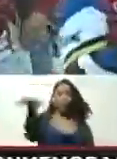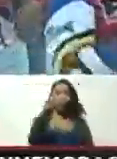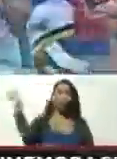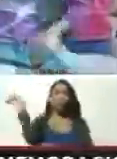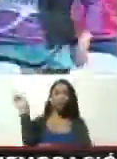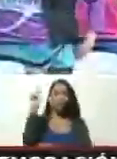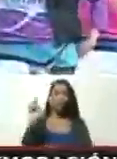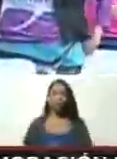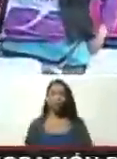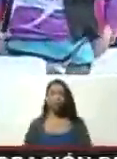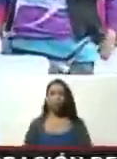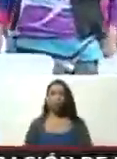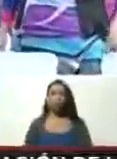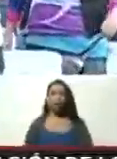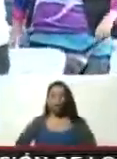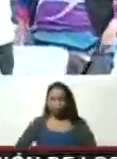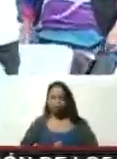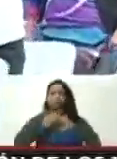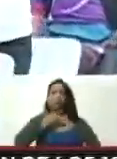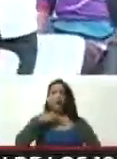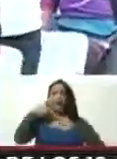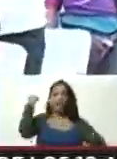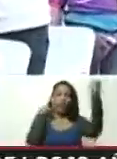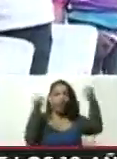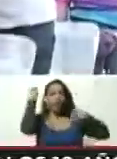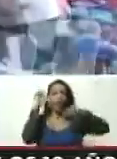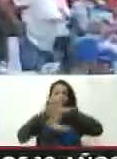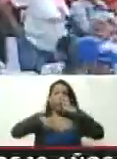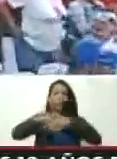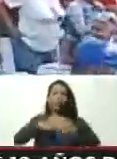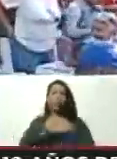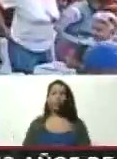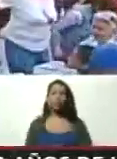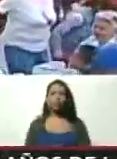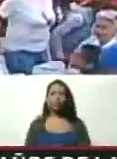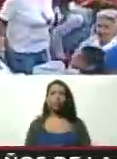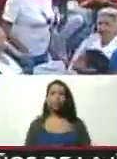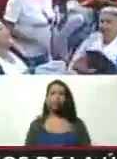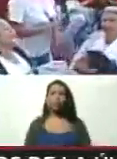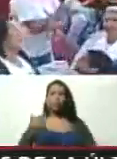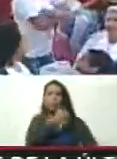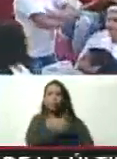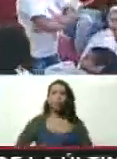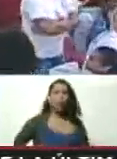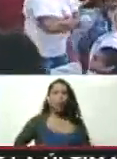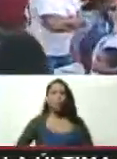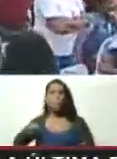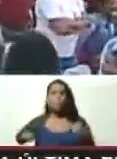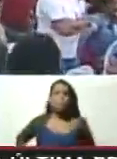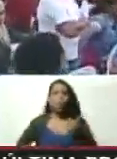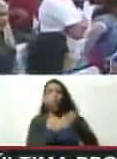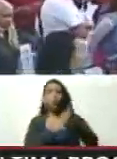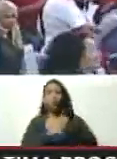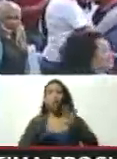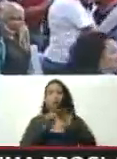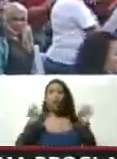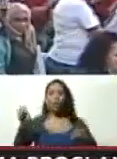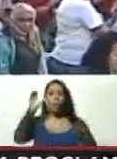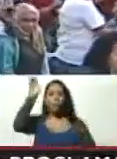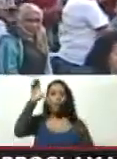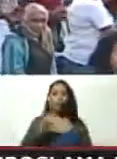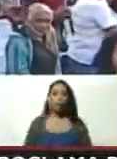venezolano, rebelde, revolucionario, lleno de valores, de impulso y de pasión patria. Esa es